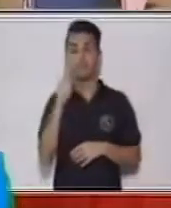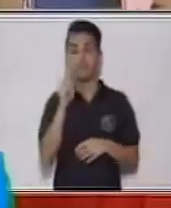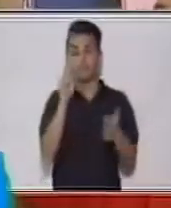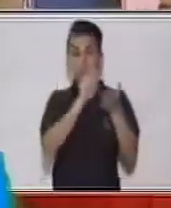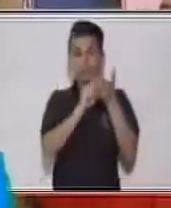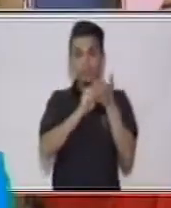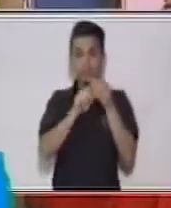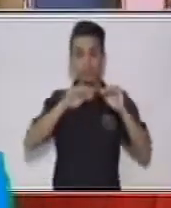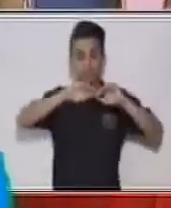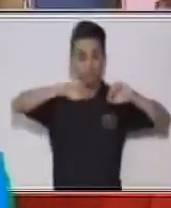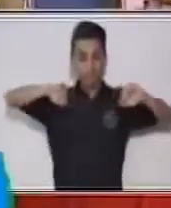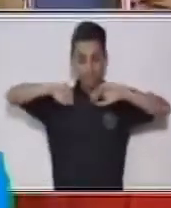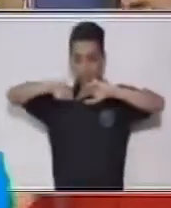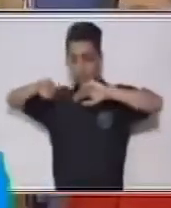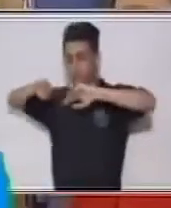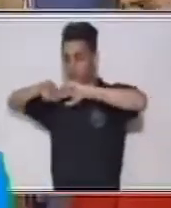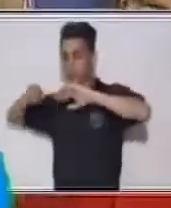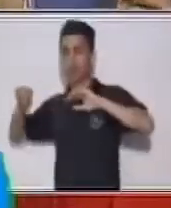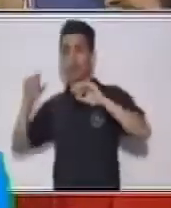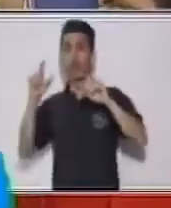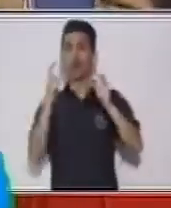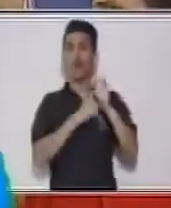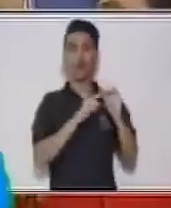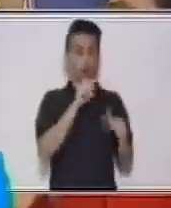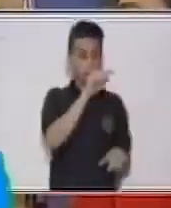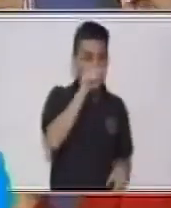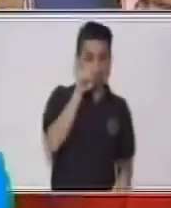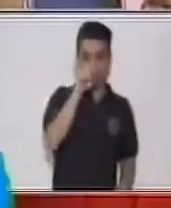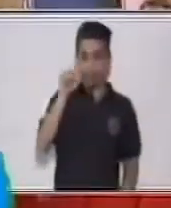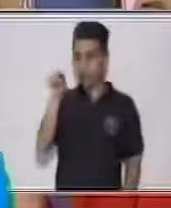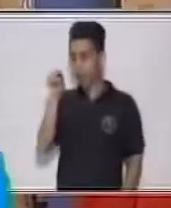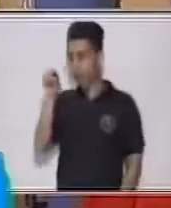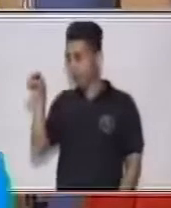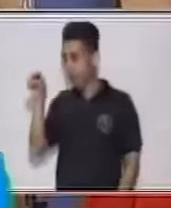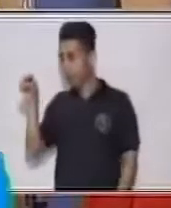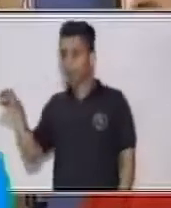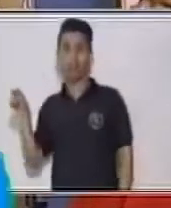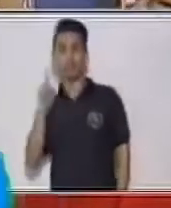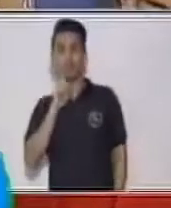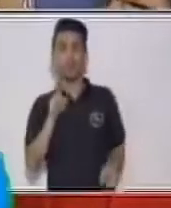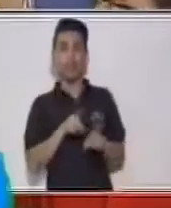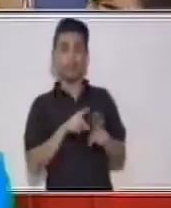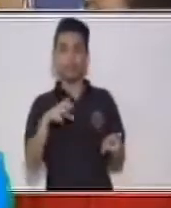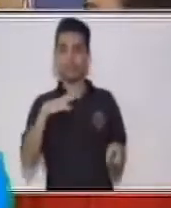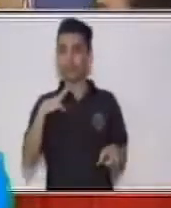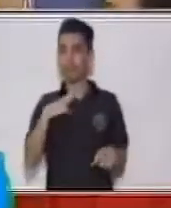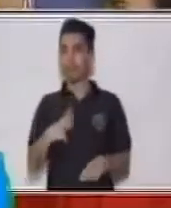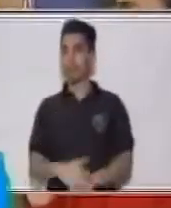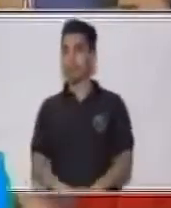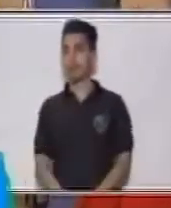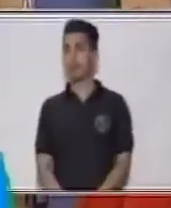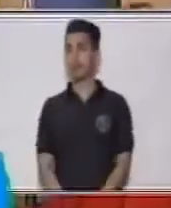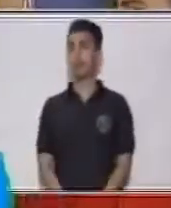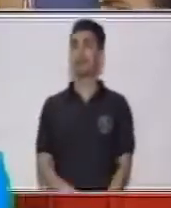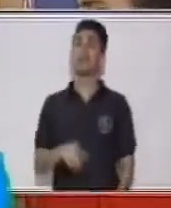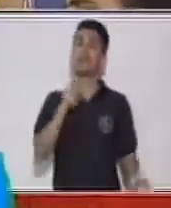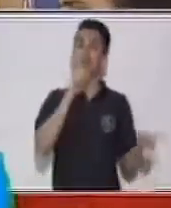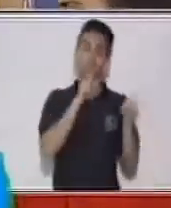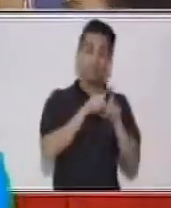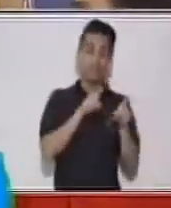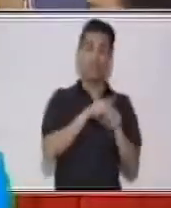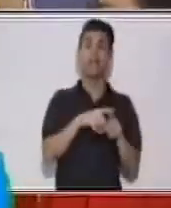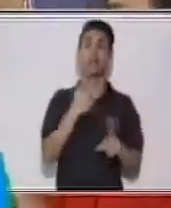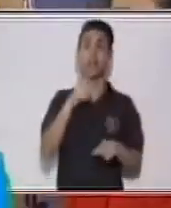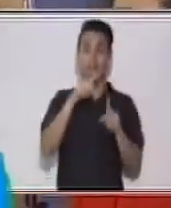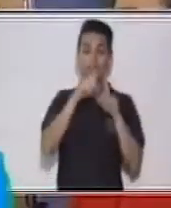entre cada uno de los grupos de figuras también hay un patrón al separar hay un patrón en colores todos